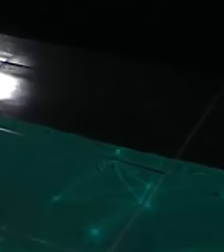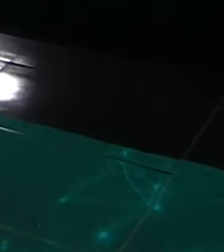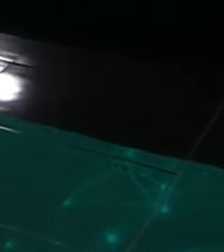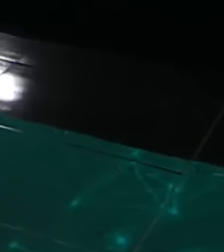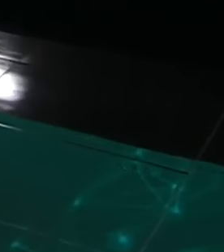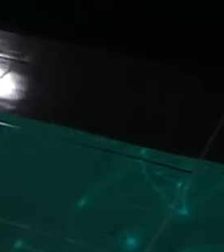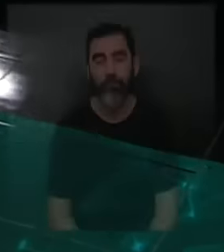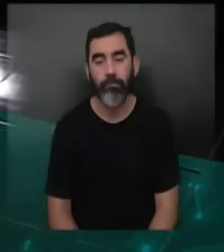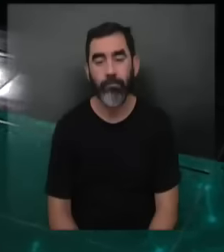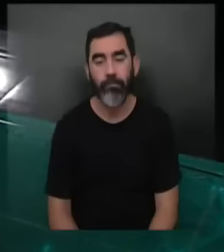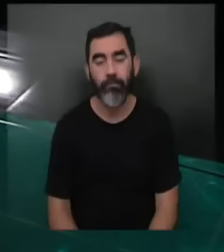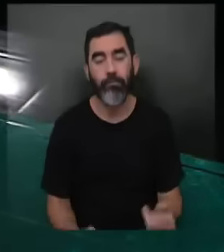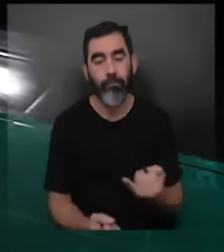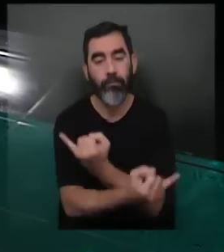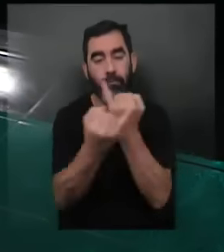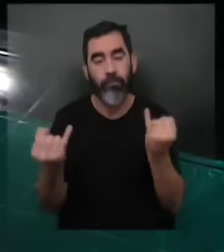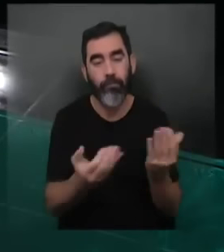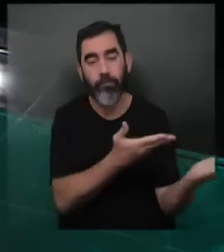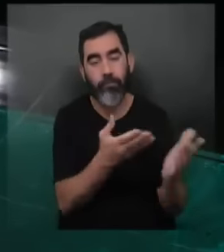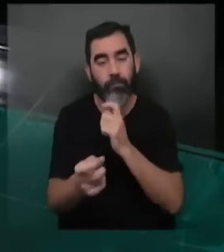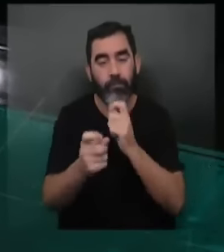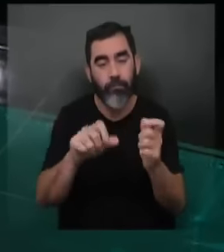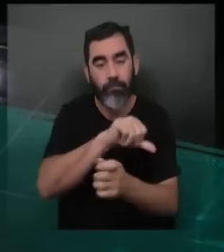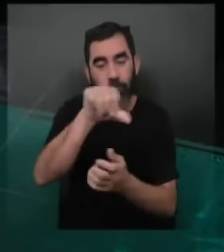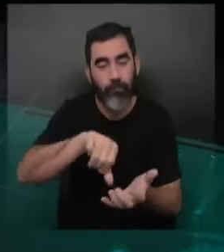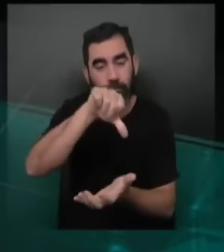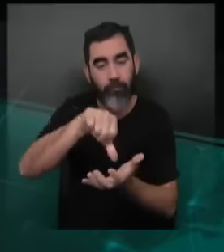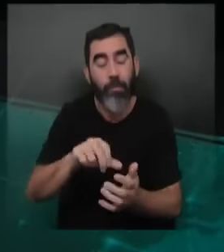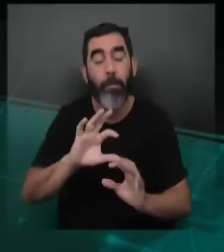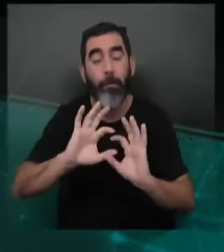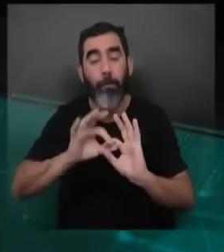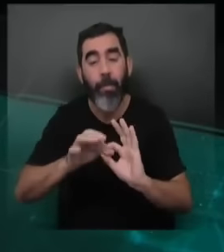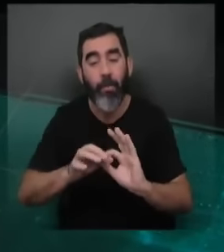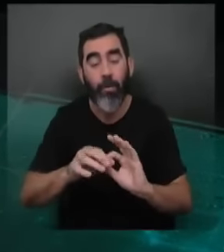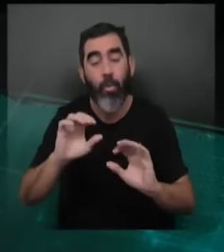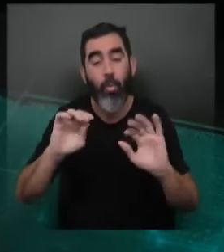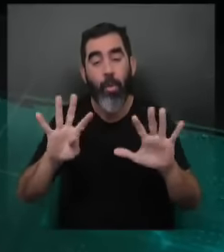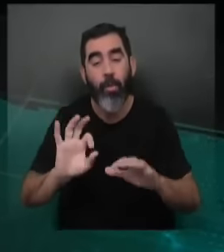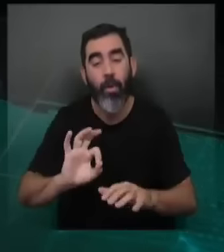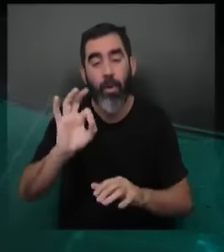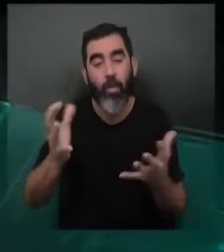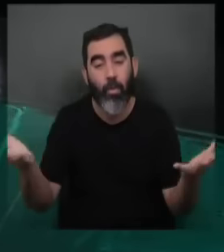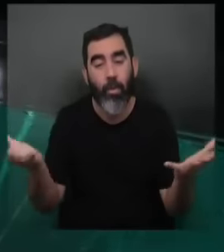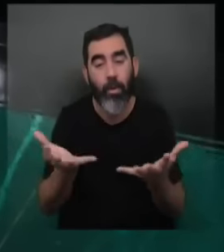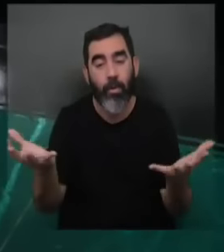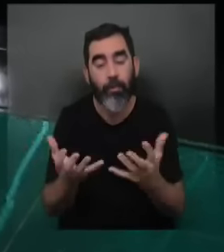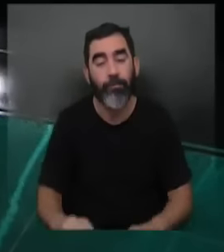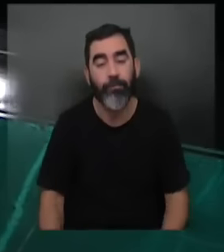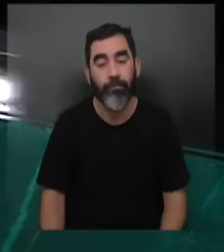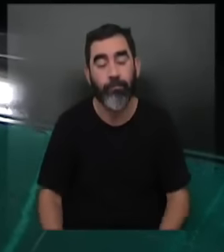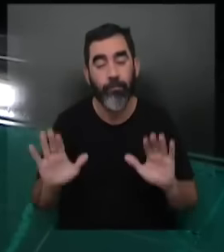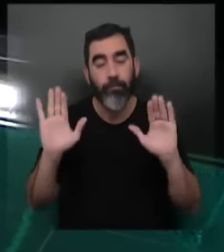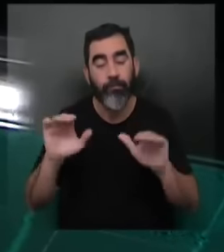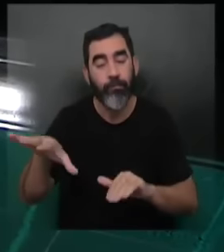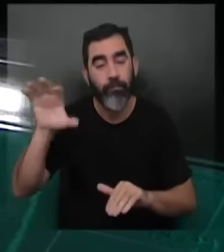muy buenos días un gusto recibirlos con las primeras noticias de tv ciudad en esta jornada de miércoles con 9 grados de temperatura a esta hora saludo